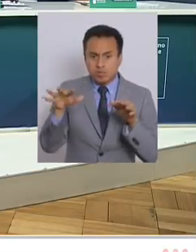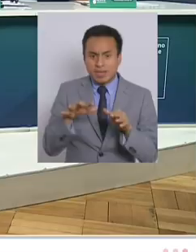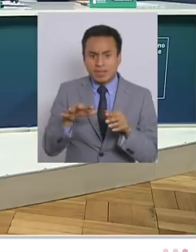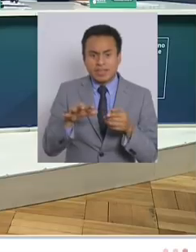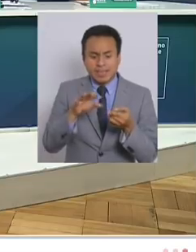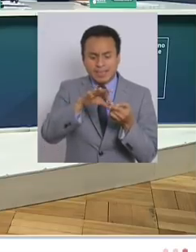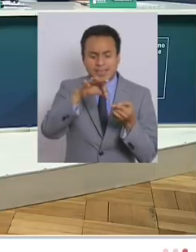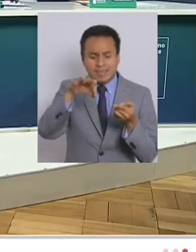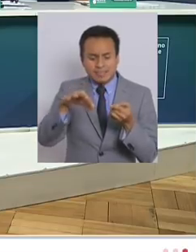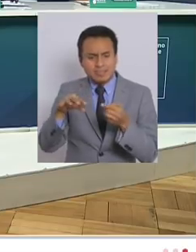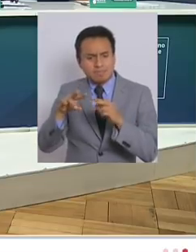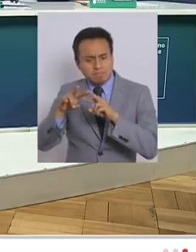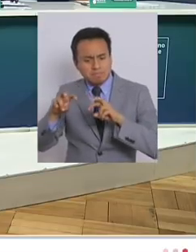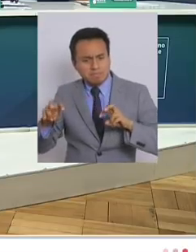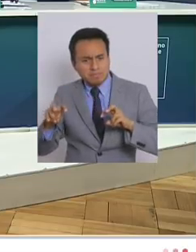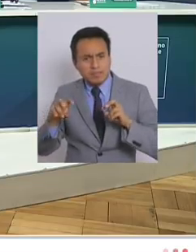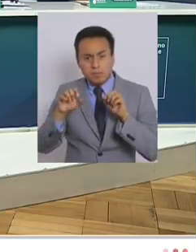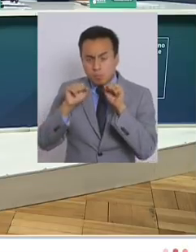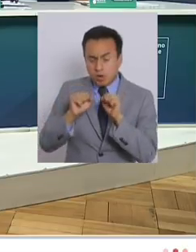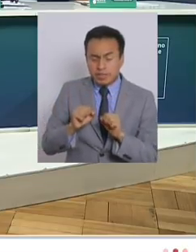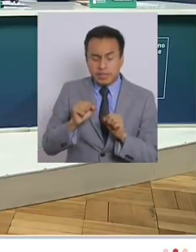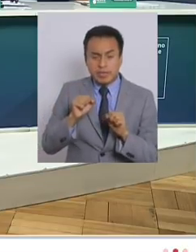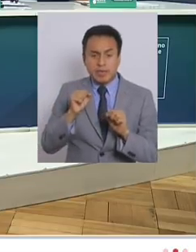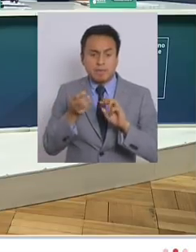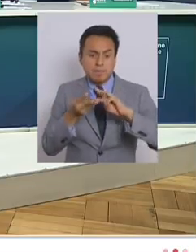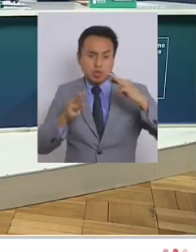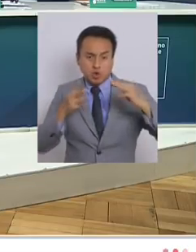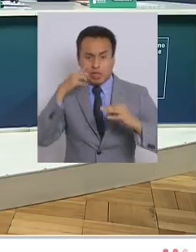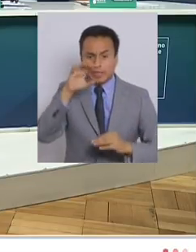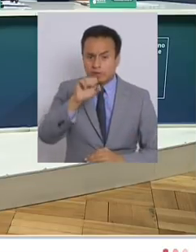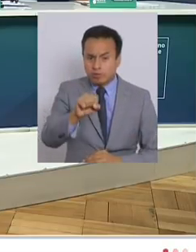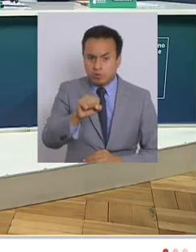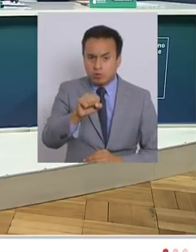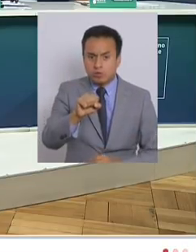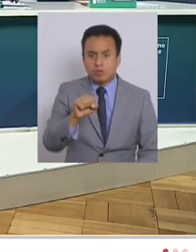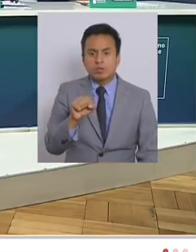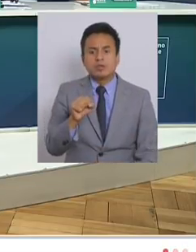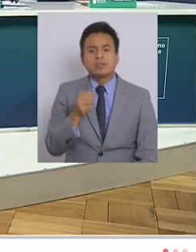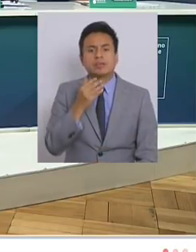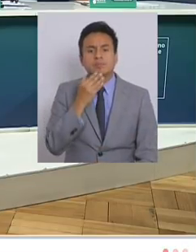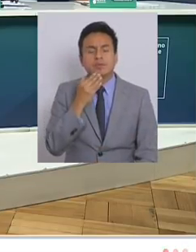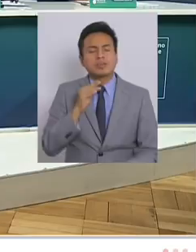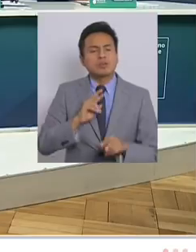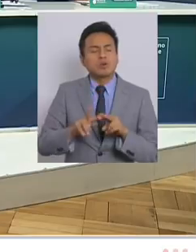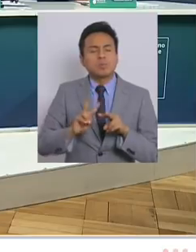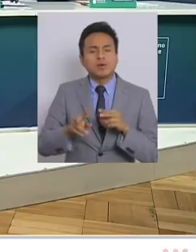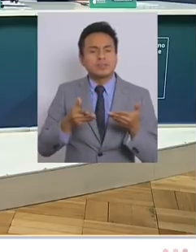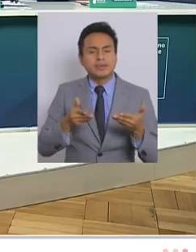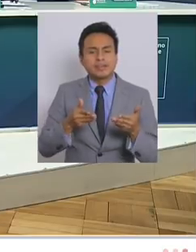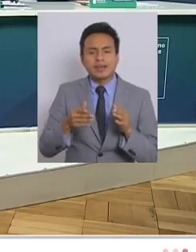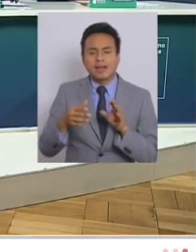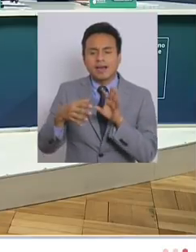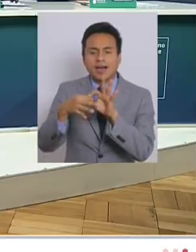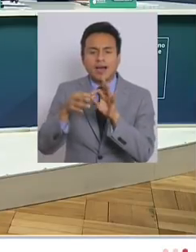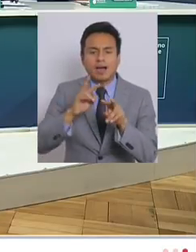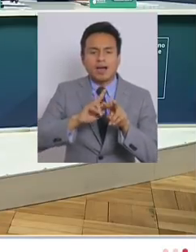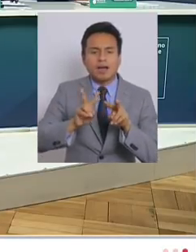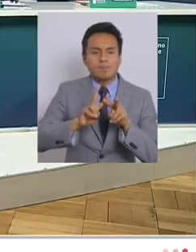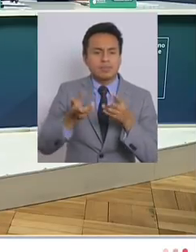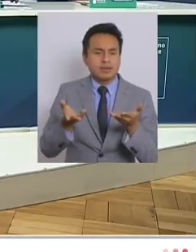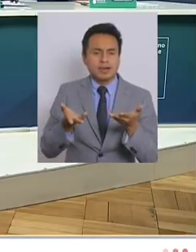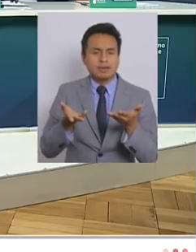este tipo de test como método de detección y en fondo de qué manera se va a aplicar esto